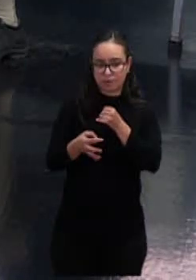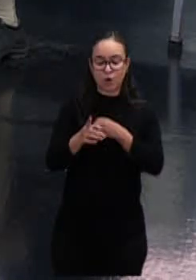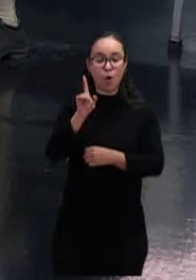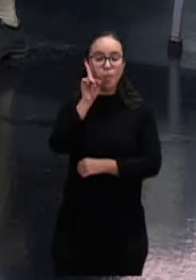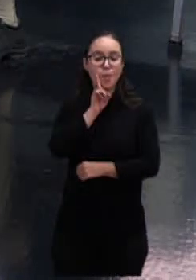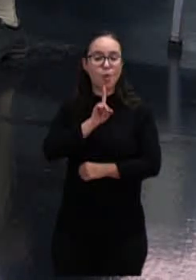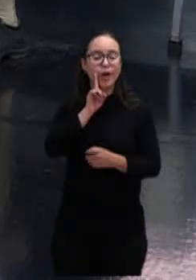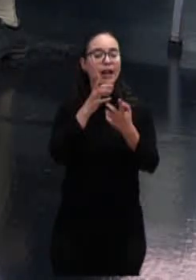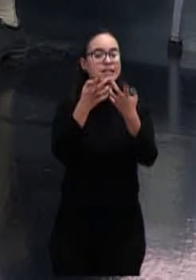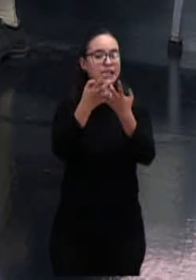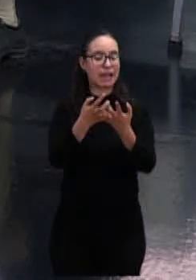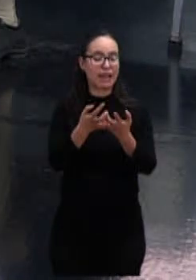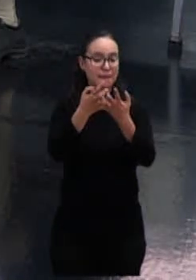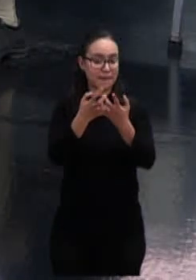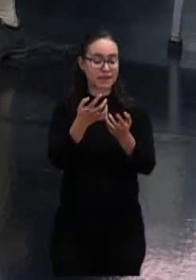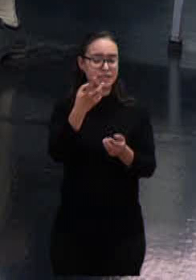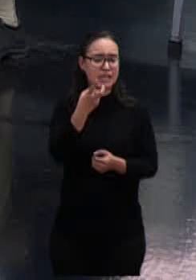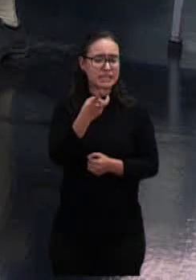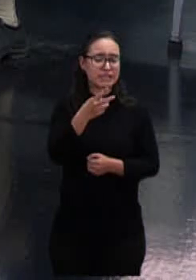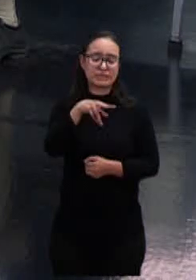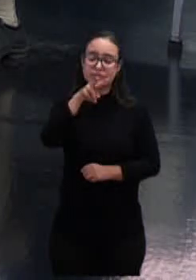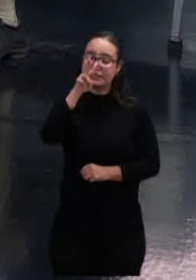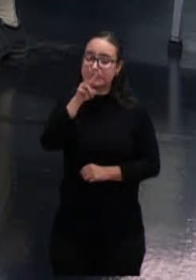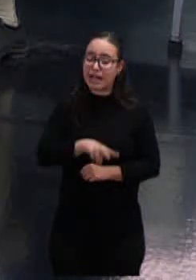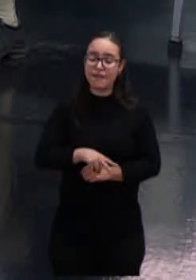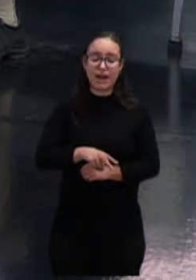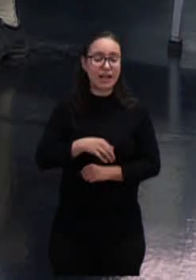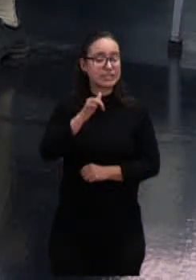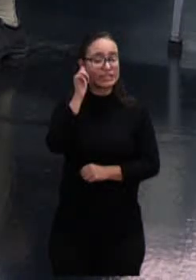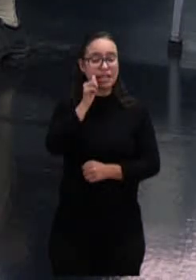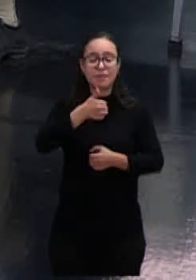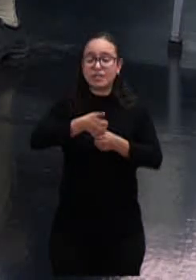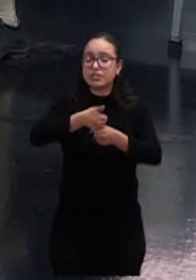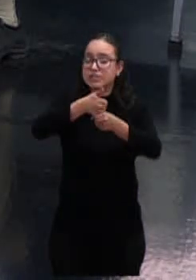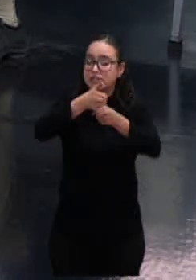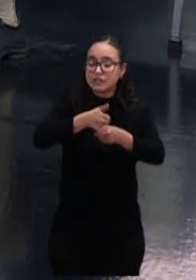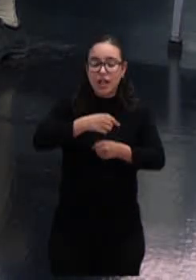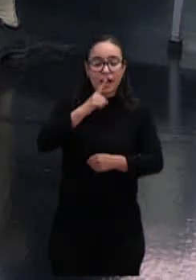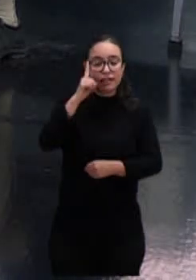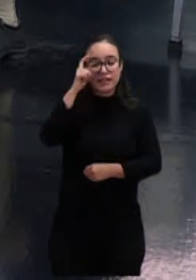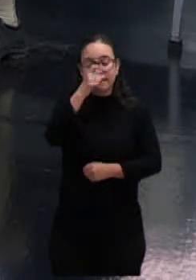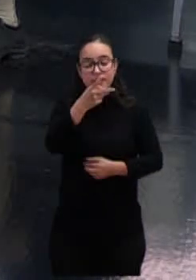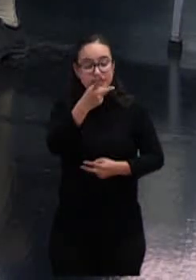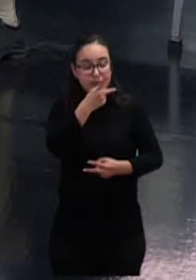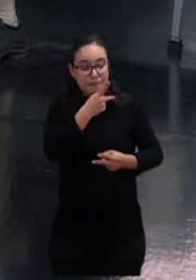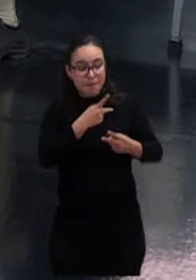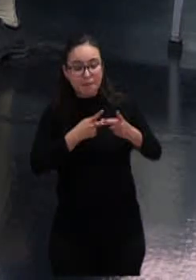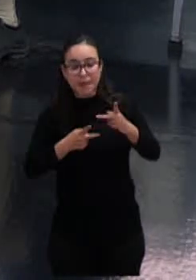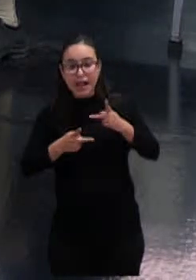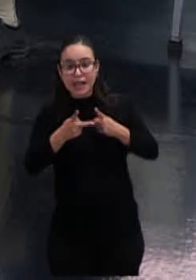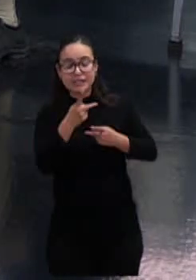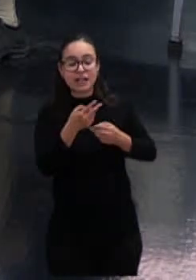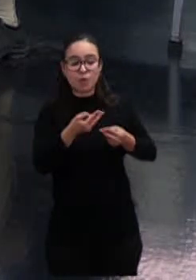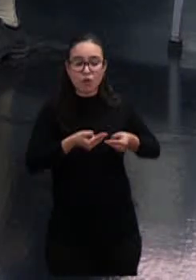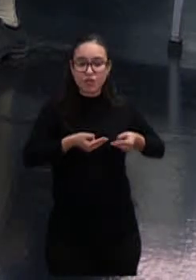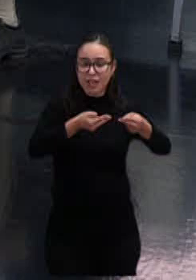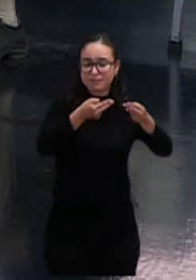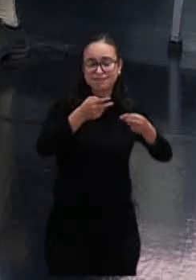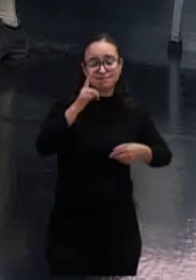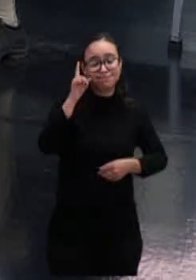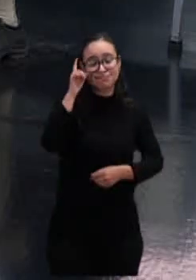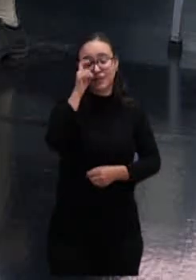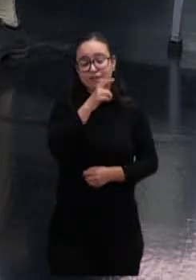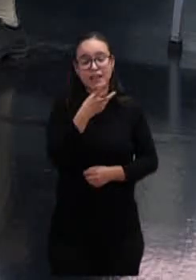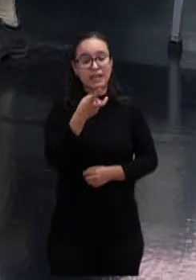empresarias de verdad batallamos sufrimos muchísimo para obtener un crédito un financiamiento para nuestros negocios y más sin